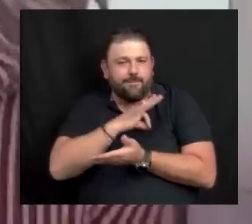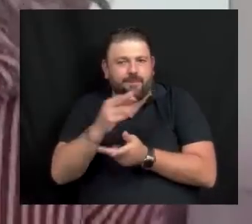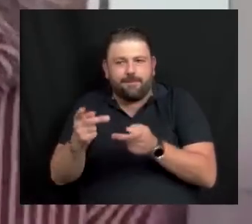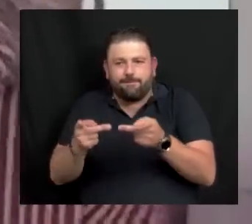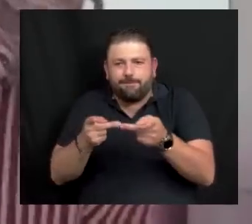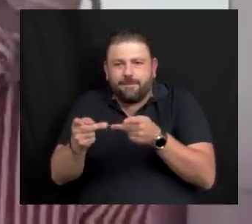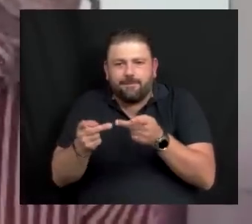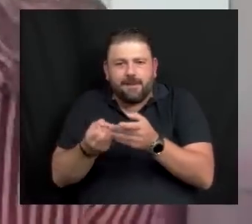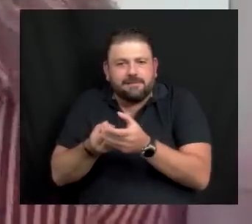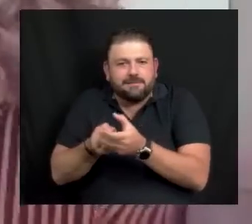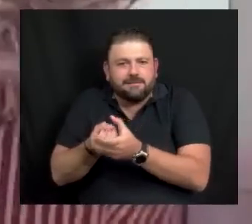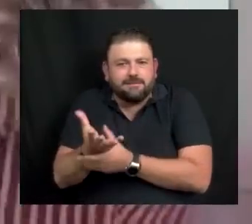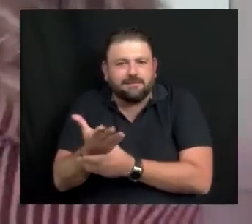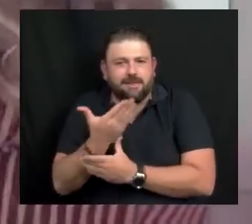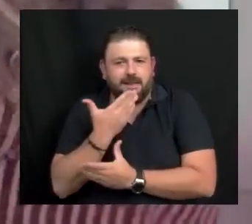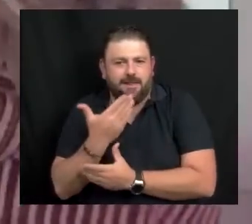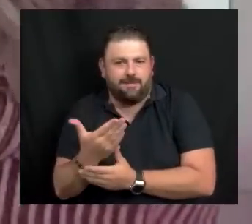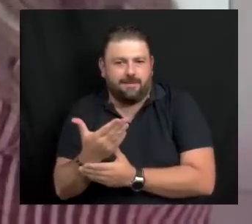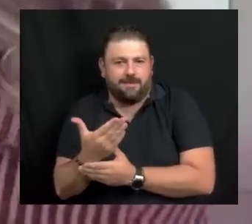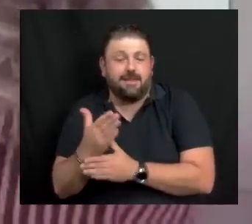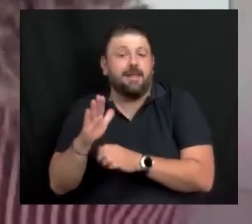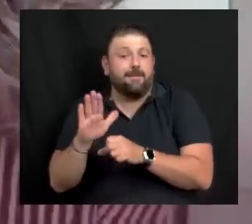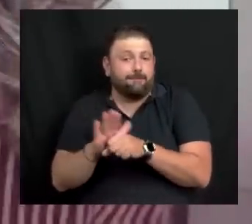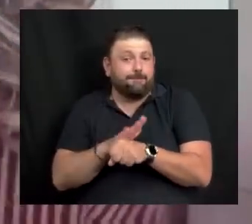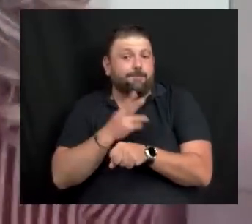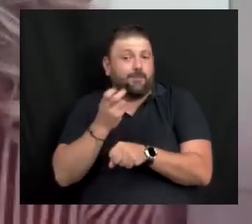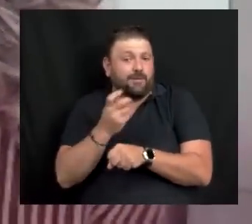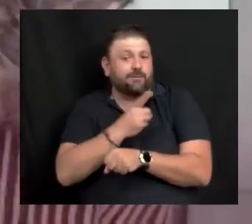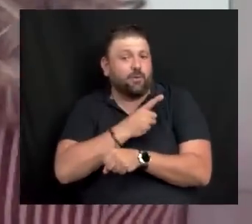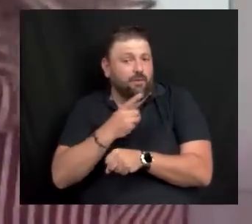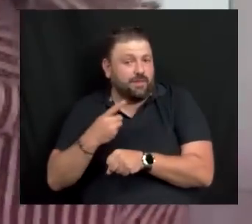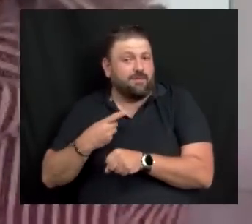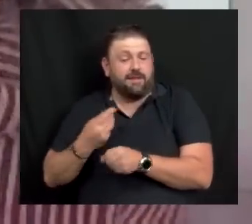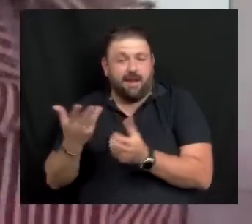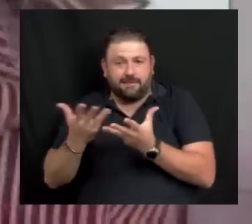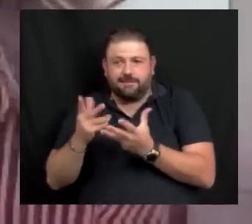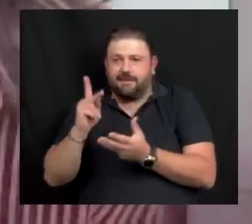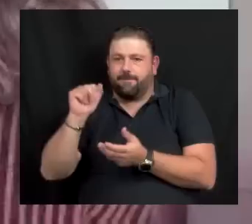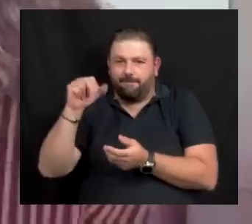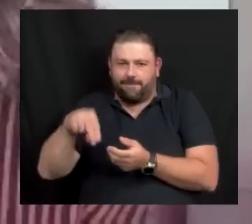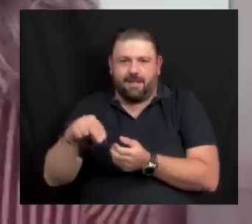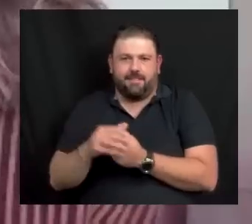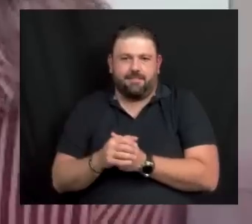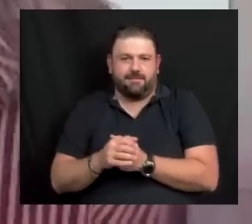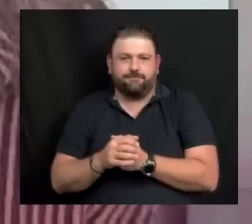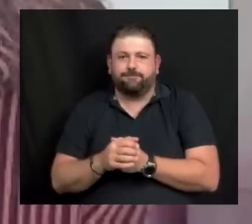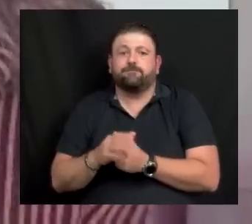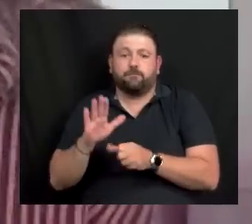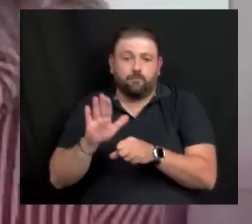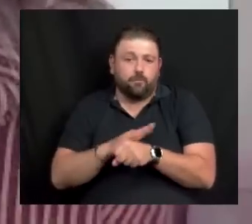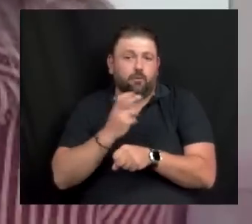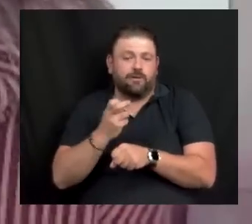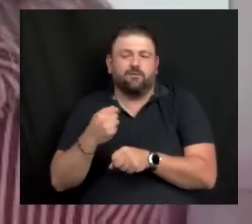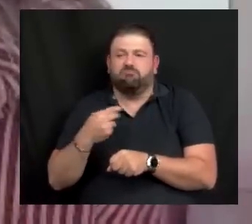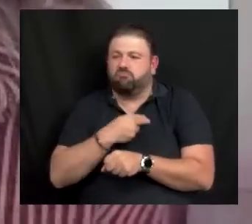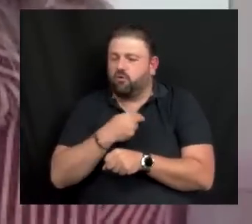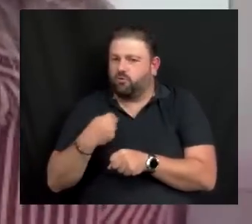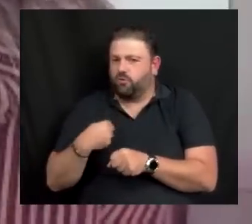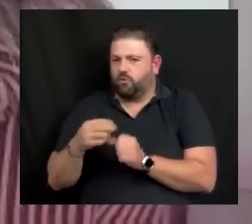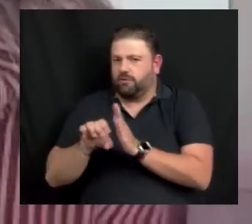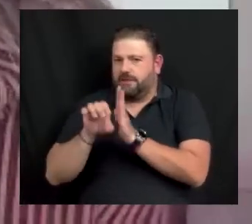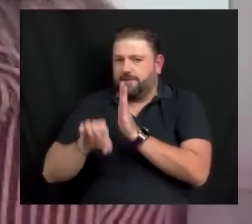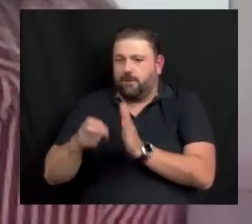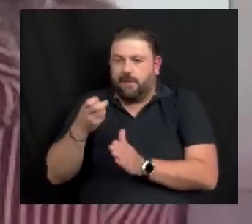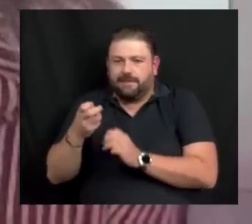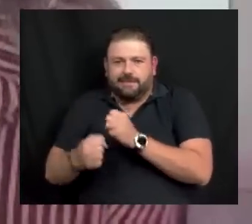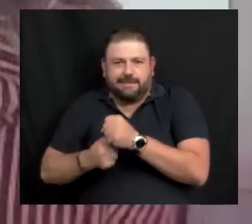para generar una planeación que ya no la da, que la tenemos como herramienta y nosotros sumamos para poder generar que este año 2023 sea